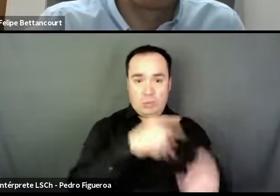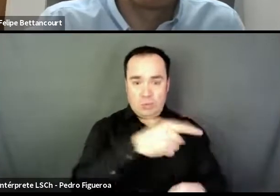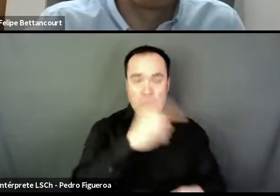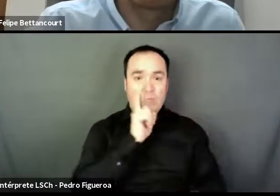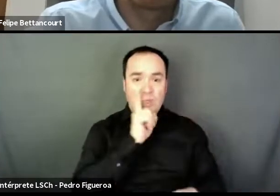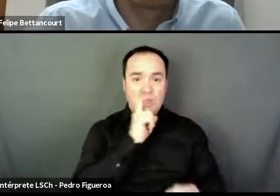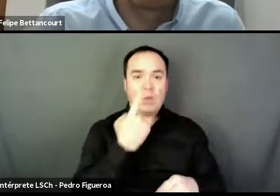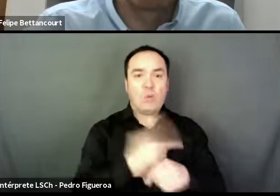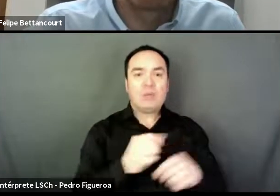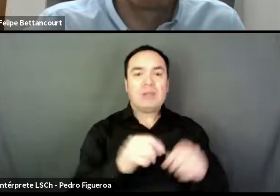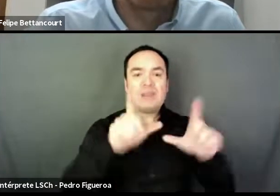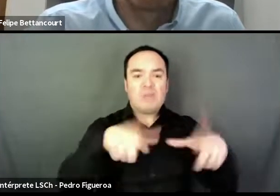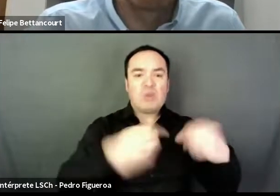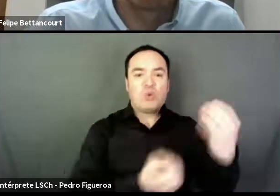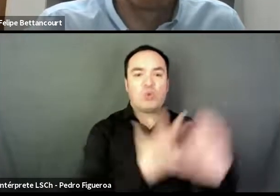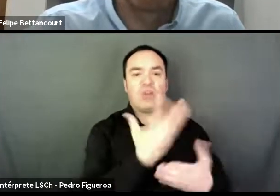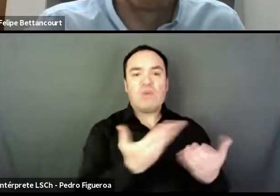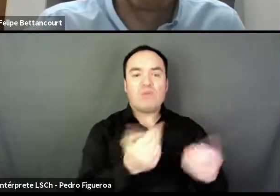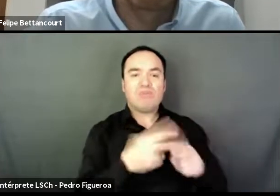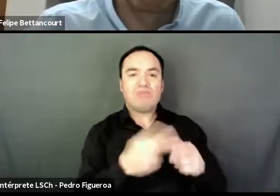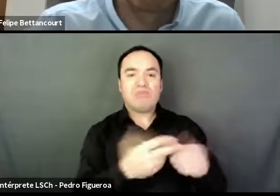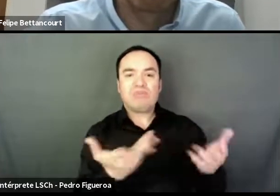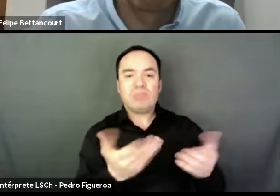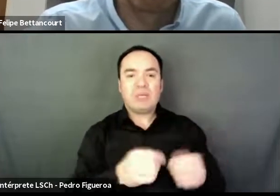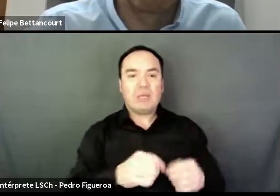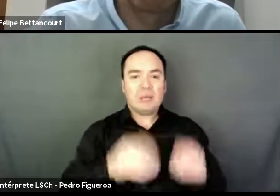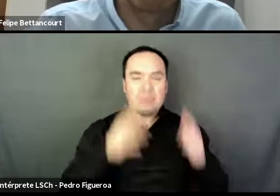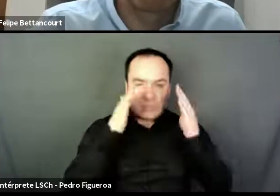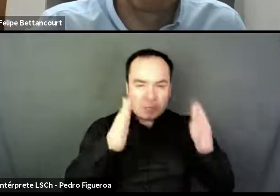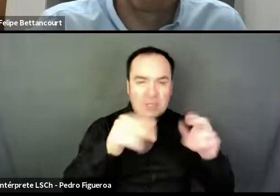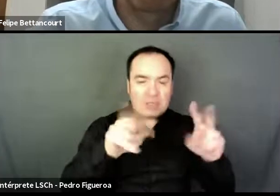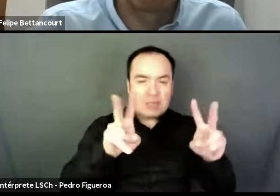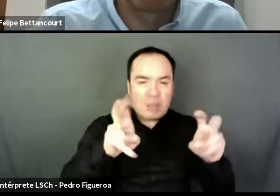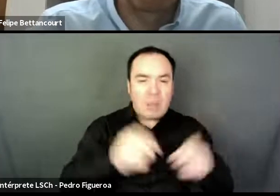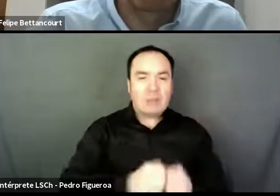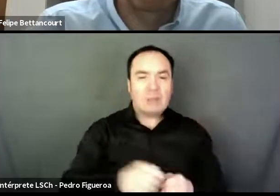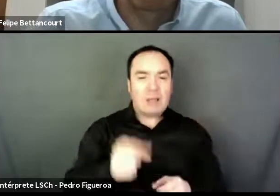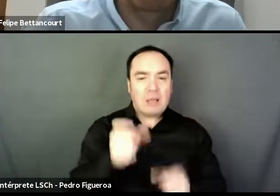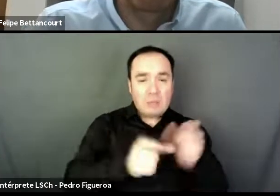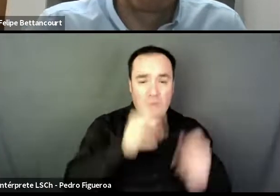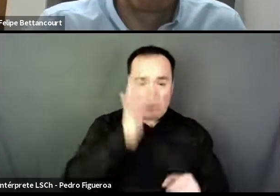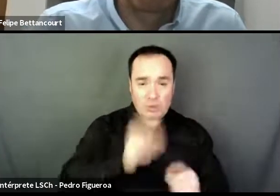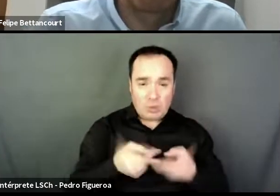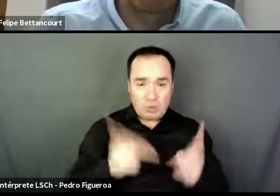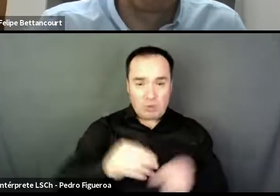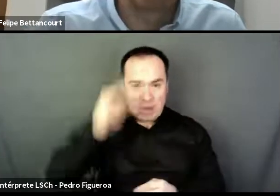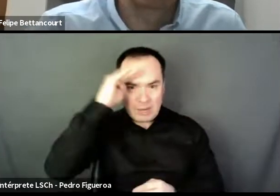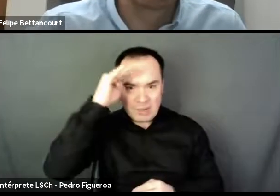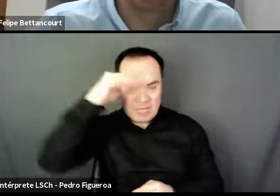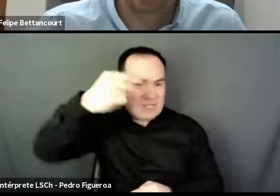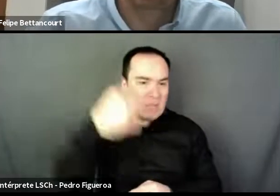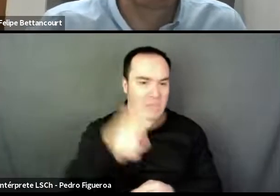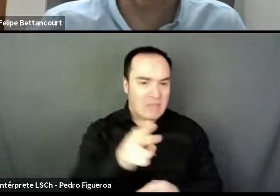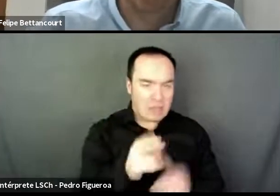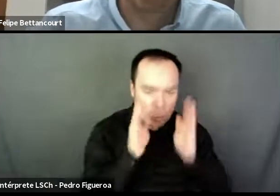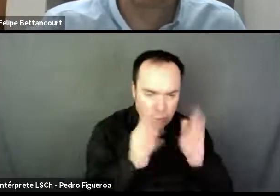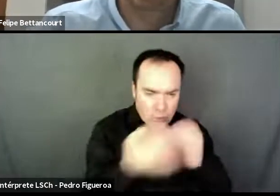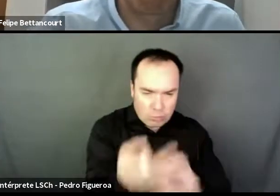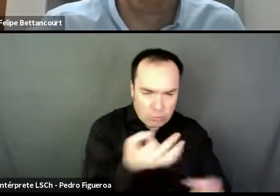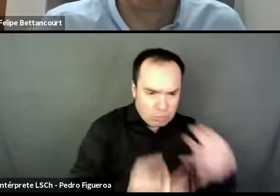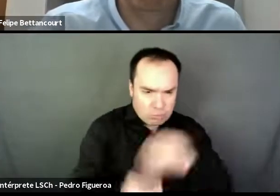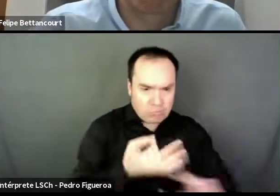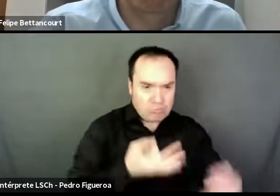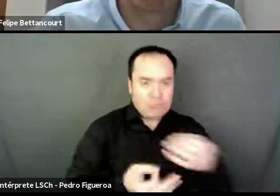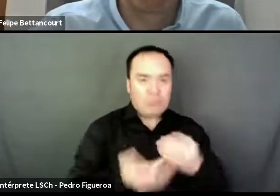que está enfocada en la experiencia de los funcionarios públicos así como está la experiencia de los usuarios ahora están implementando como la